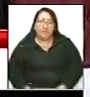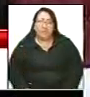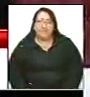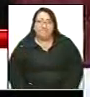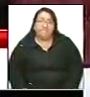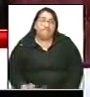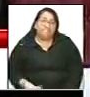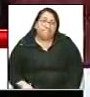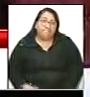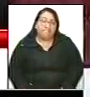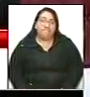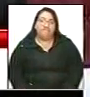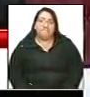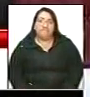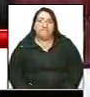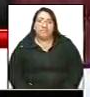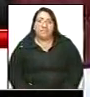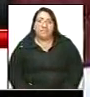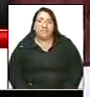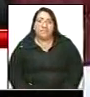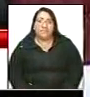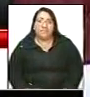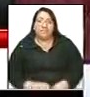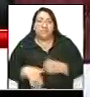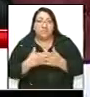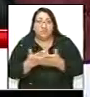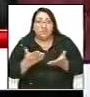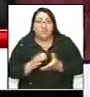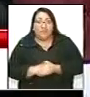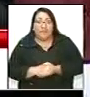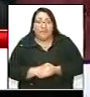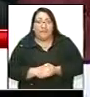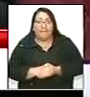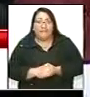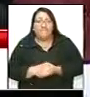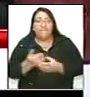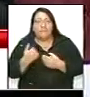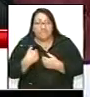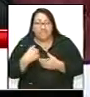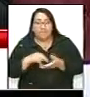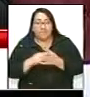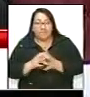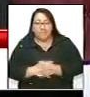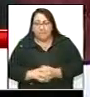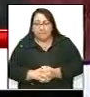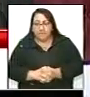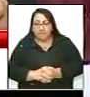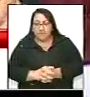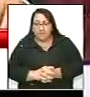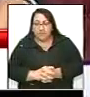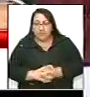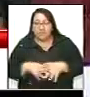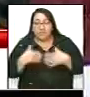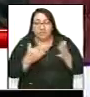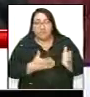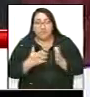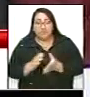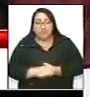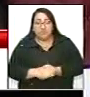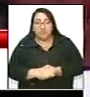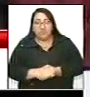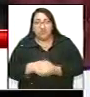Entonces, todas estas consideraciones son las que tenemos que tener en cuenta para poder plantear